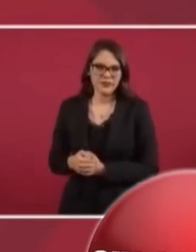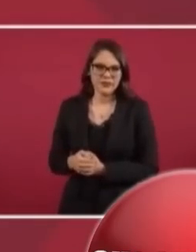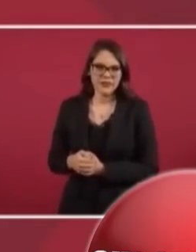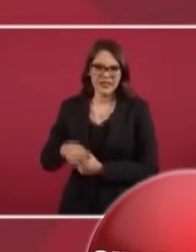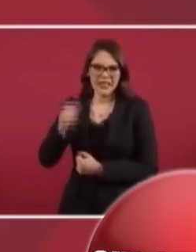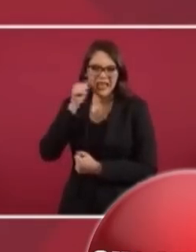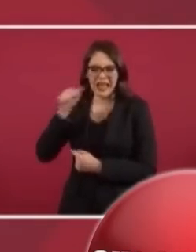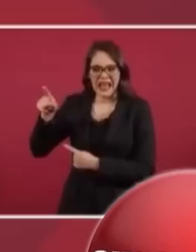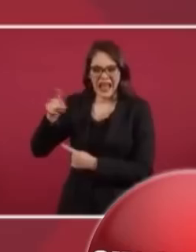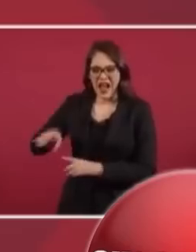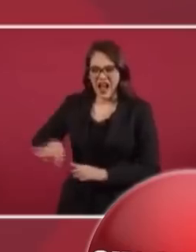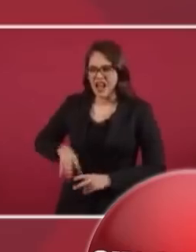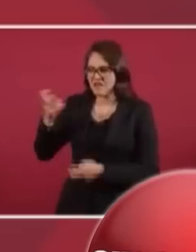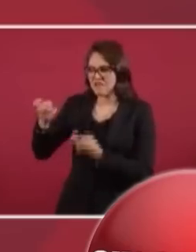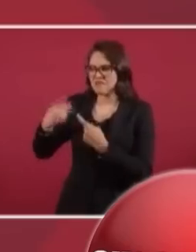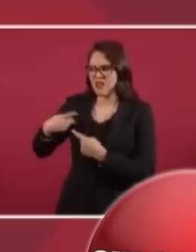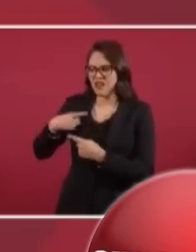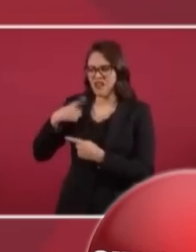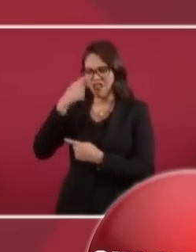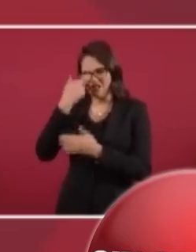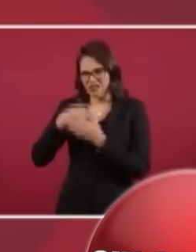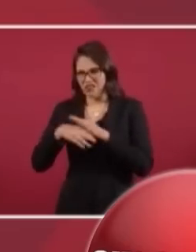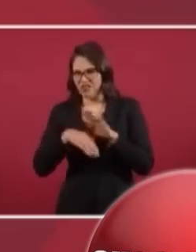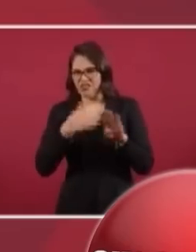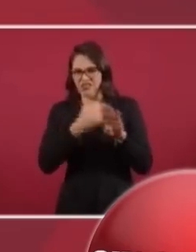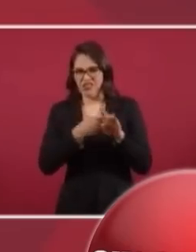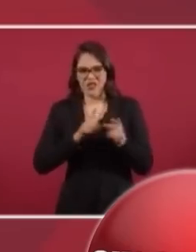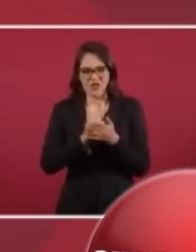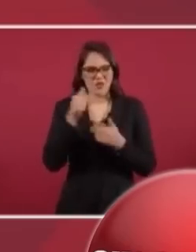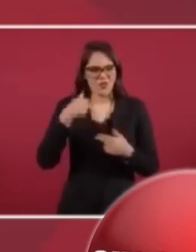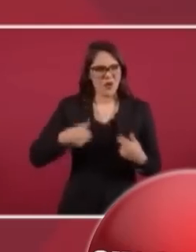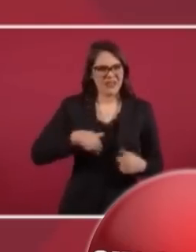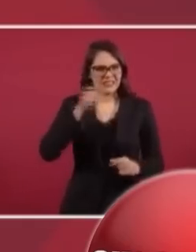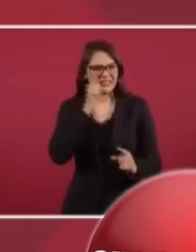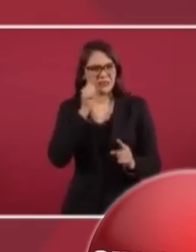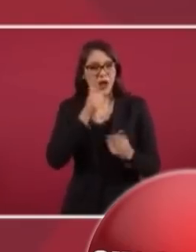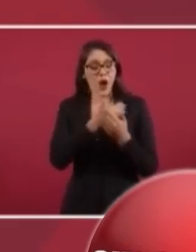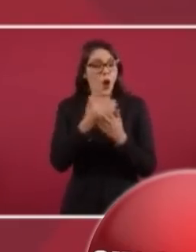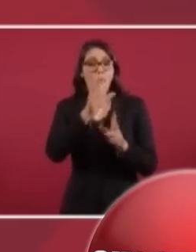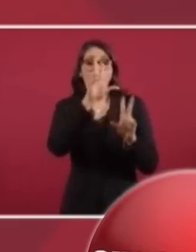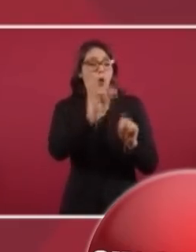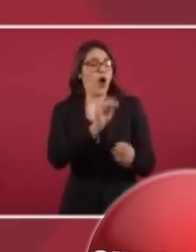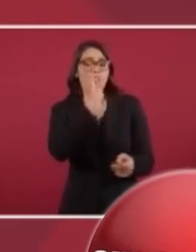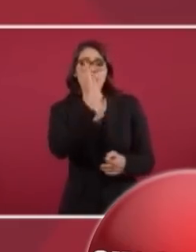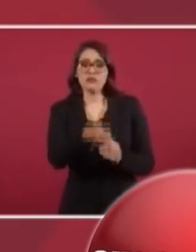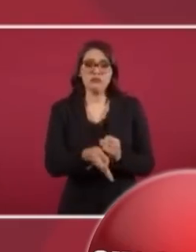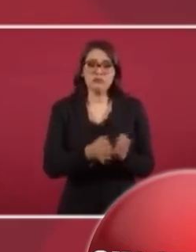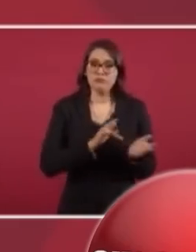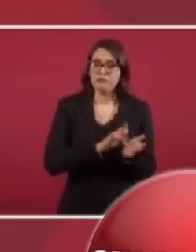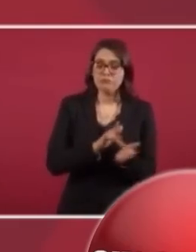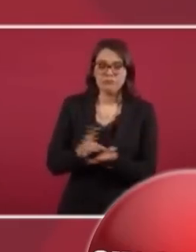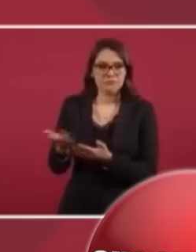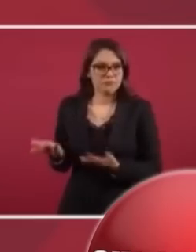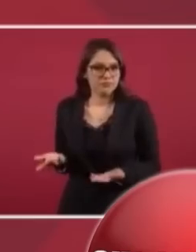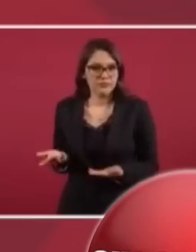violar derechos humanos, están en contra. Y sus voceros.